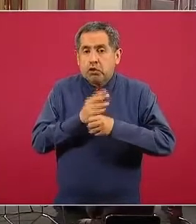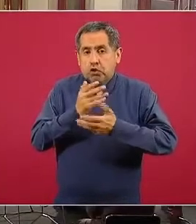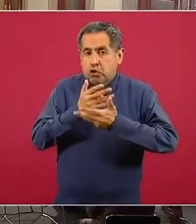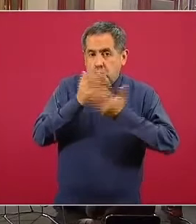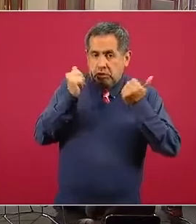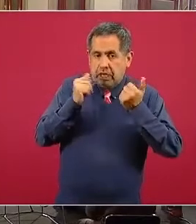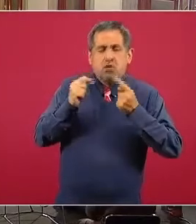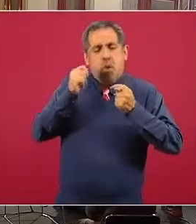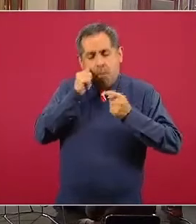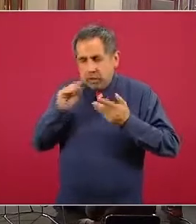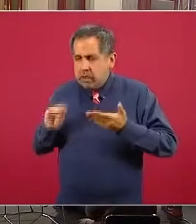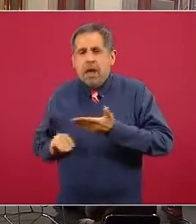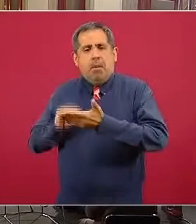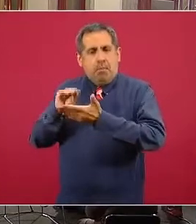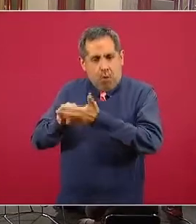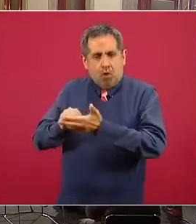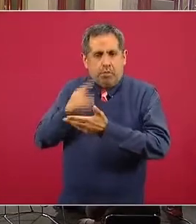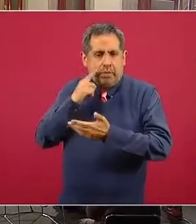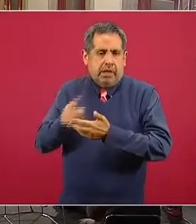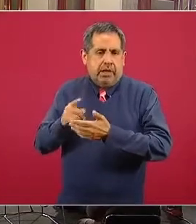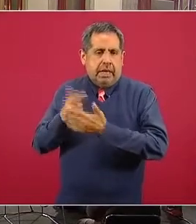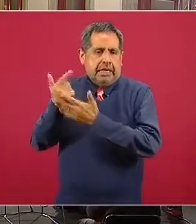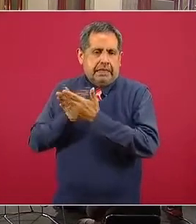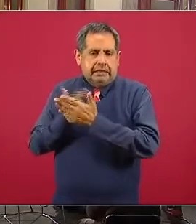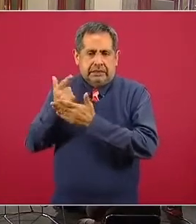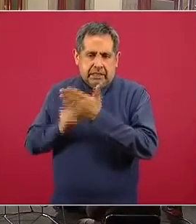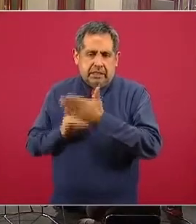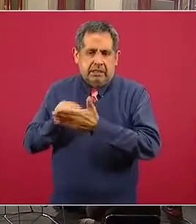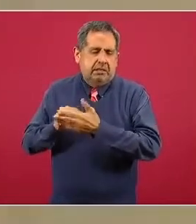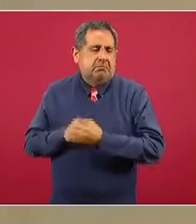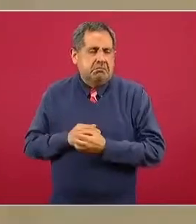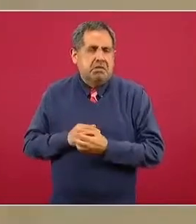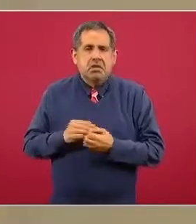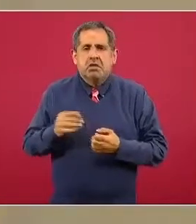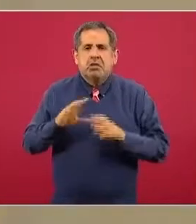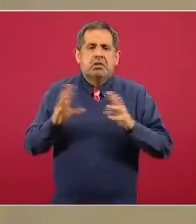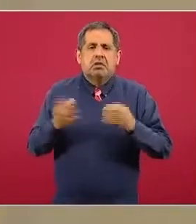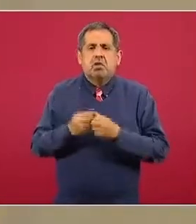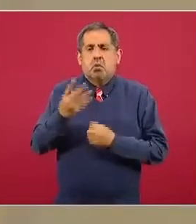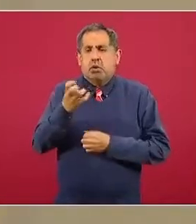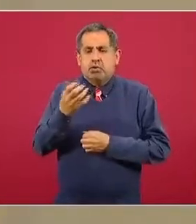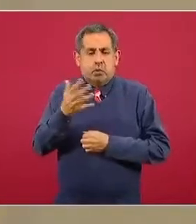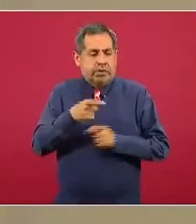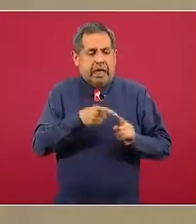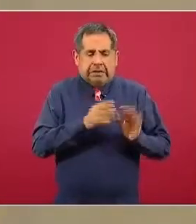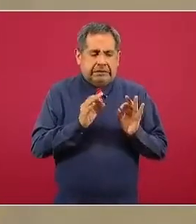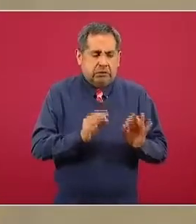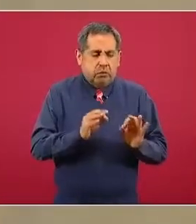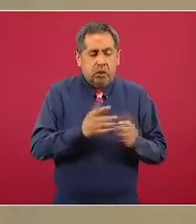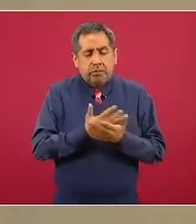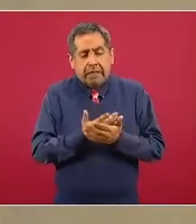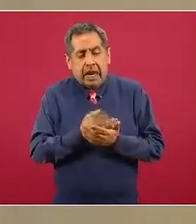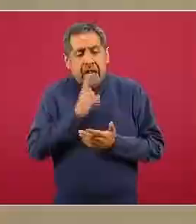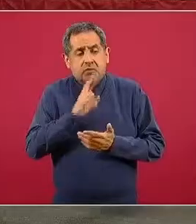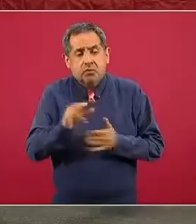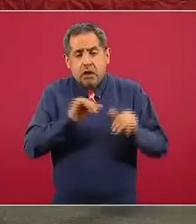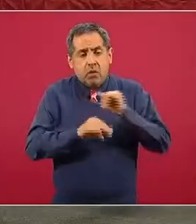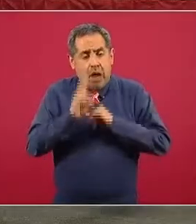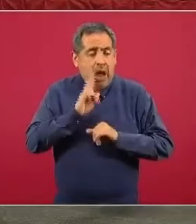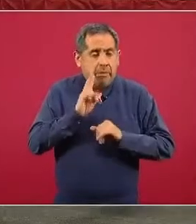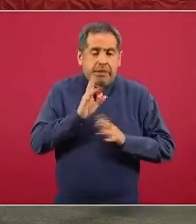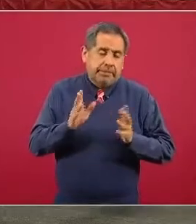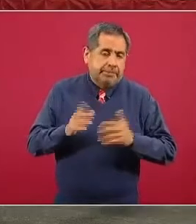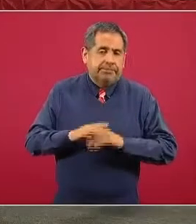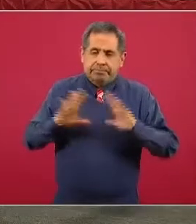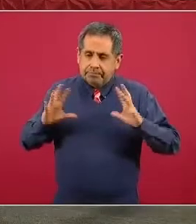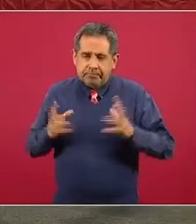la oportunidad de un resultado, e inclusive aquellas que serían 450, en donde sí estamos esperando todavía un resultado resultado.